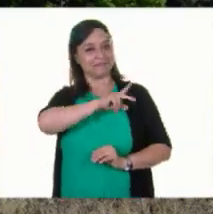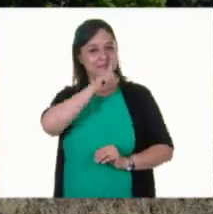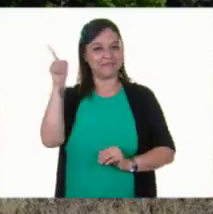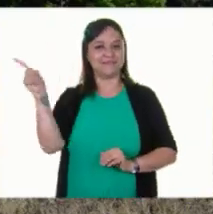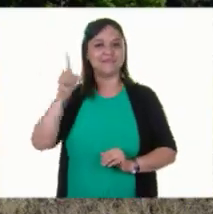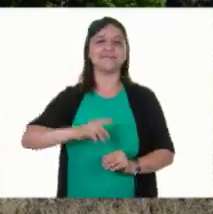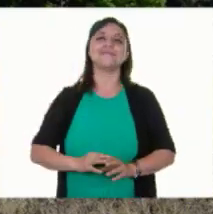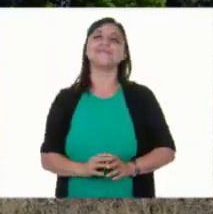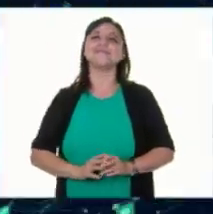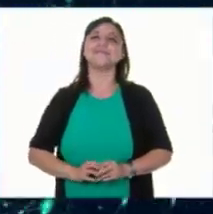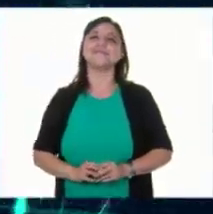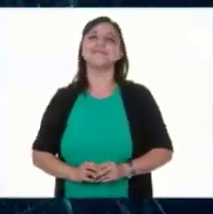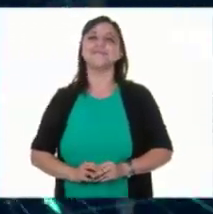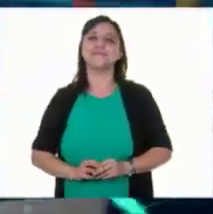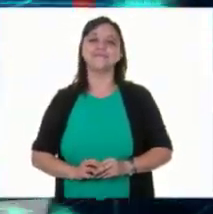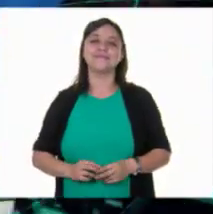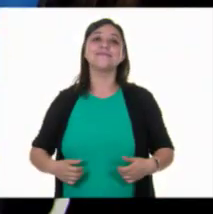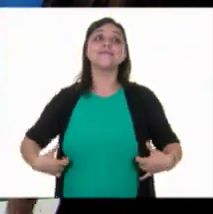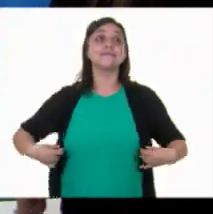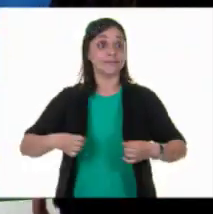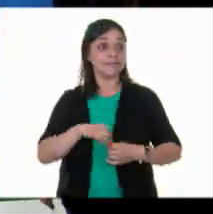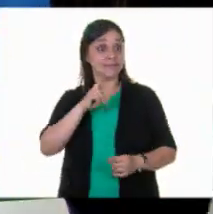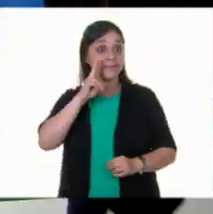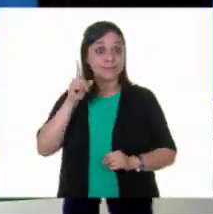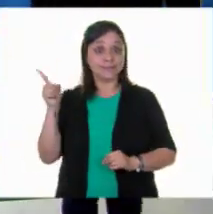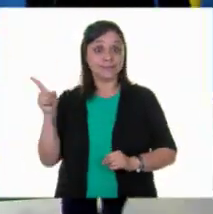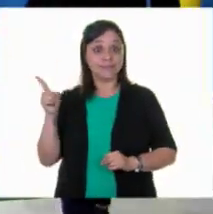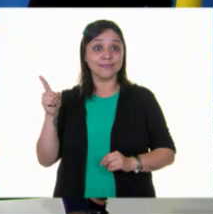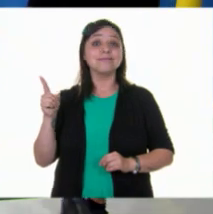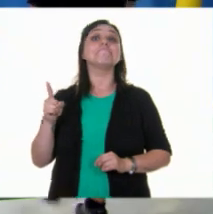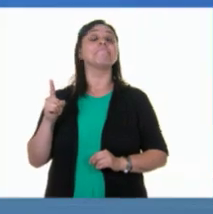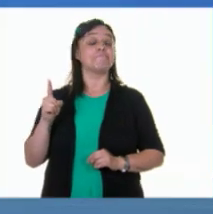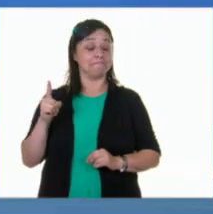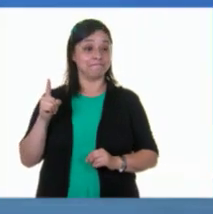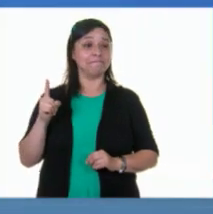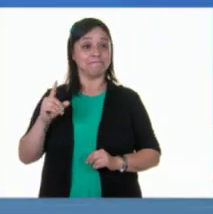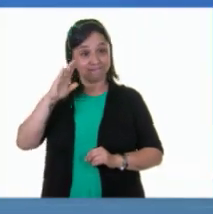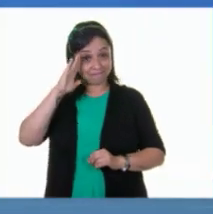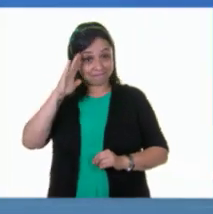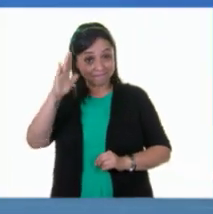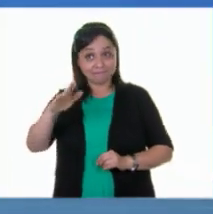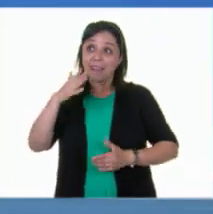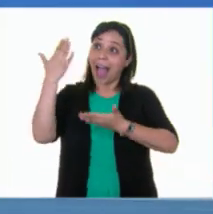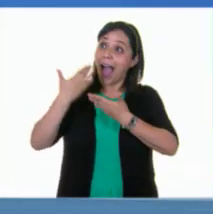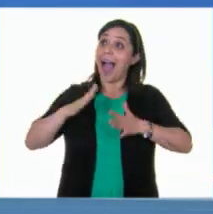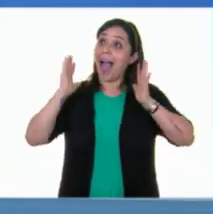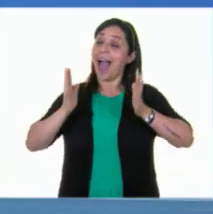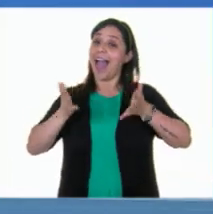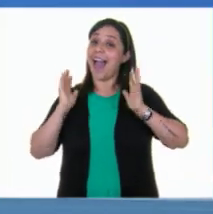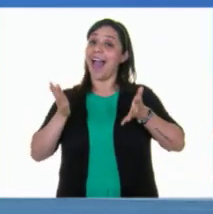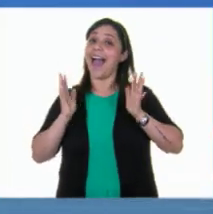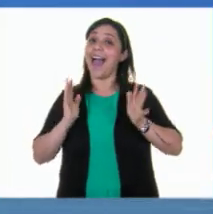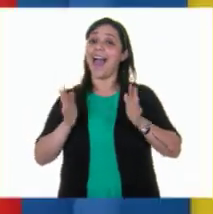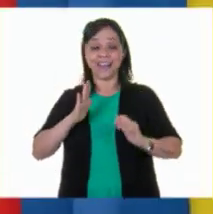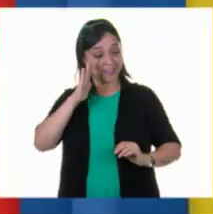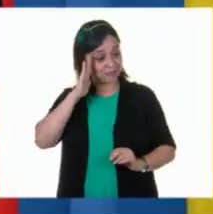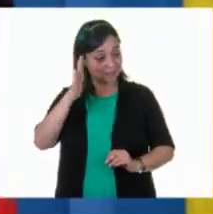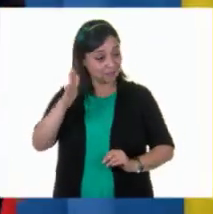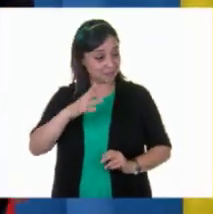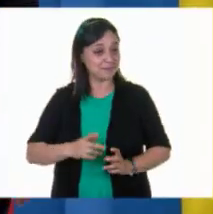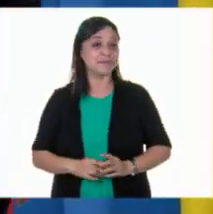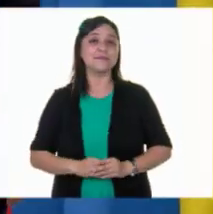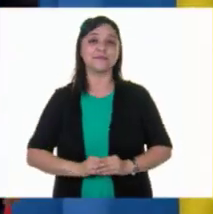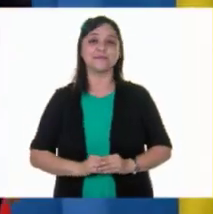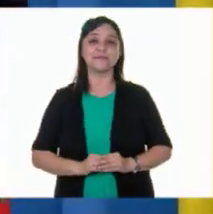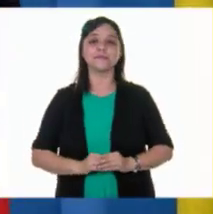regresemos, vamos. ¿Qué te pareció, Larisa? ¡Hola! ¡Ah, ya volvieron! Ah, Hola.